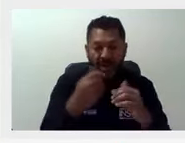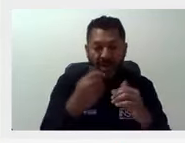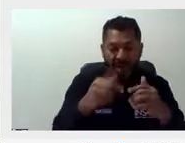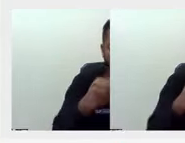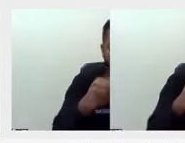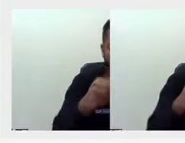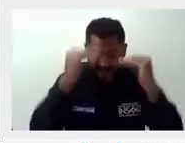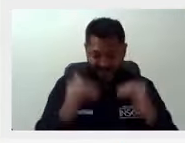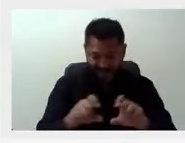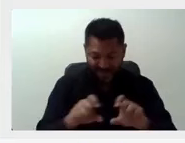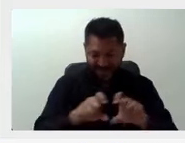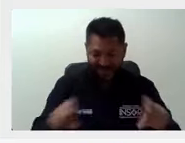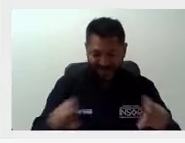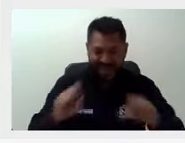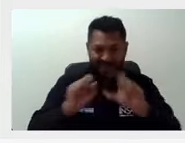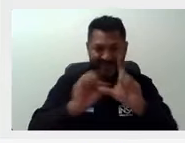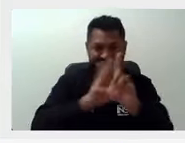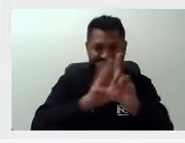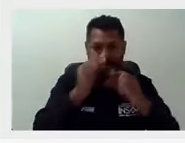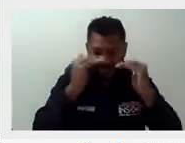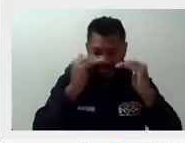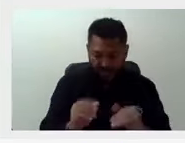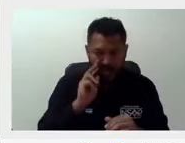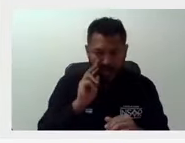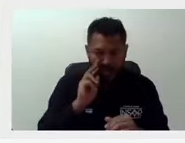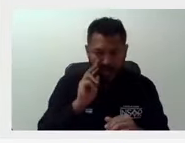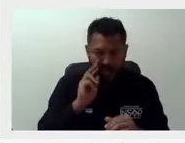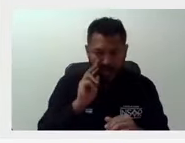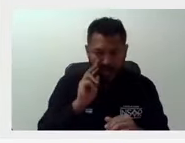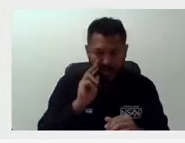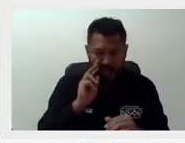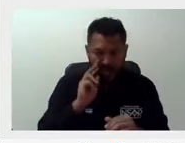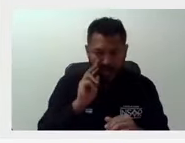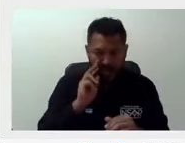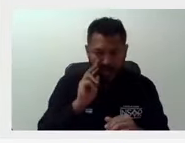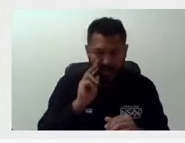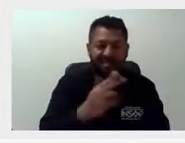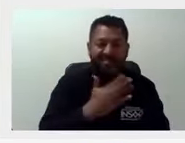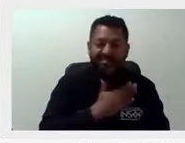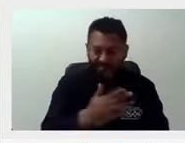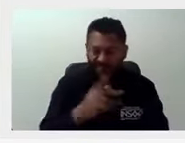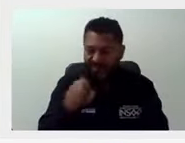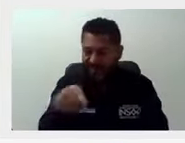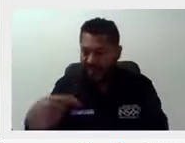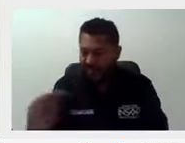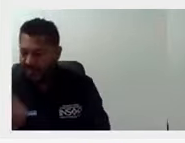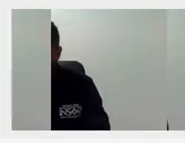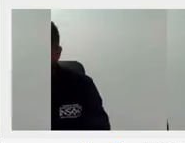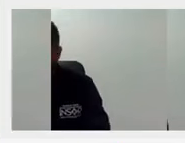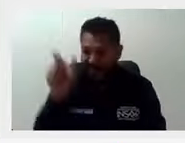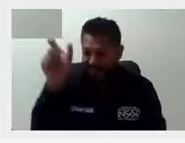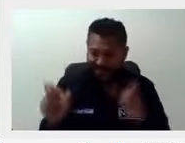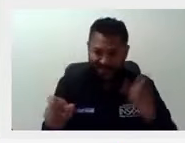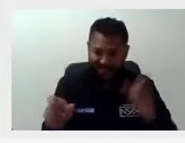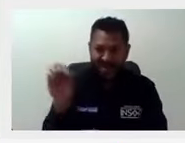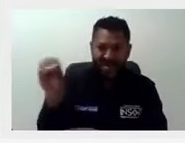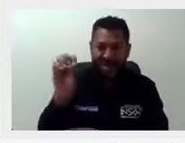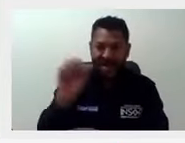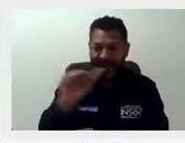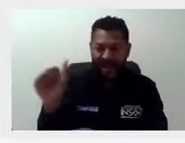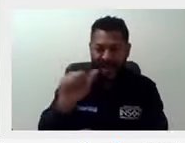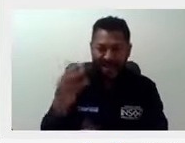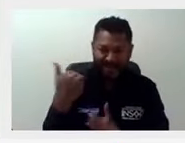leyéndolas y más adelante daremos respuesta a estos interrogantes con nuestras dos expertas. Entonces empecemos con esta conversación. Hoy